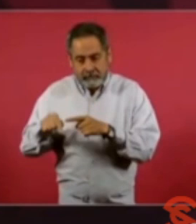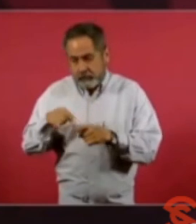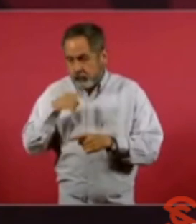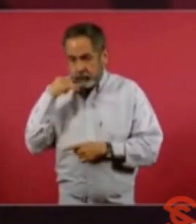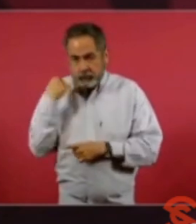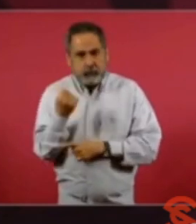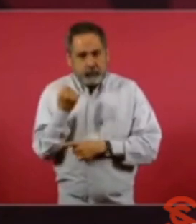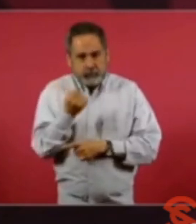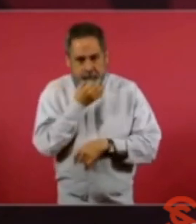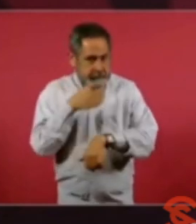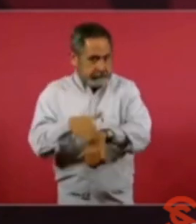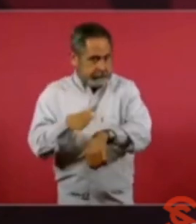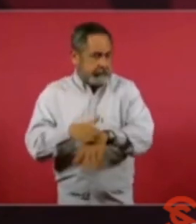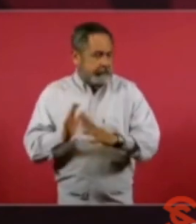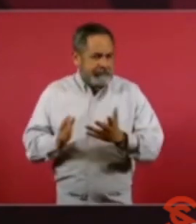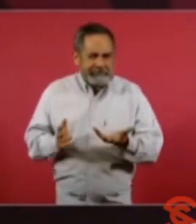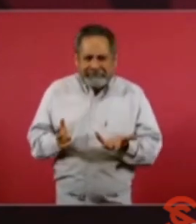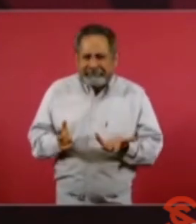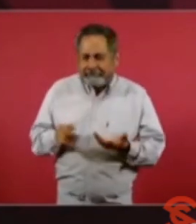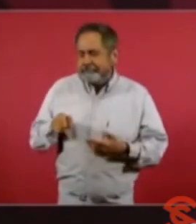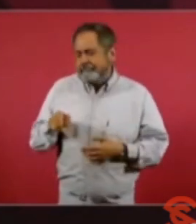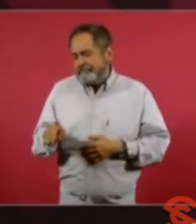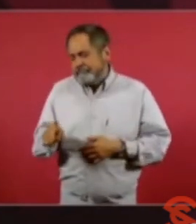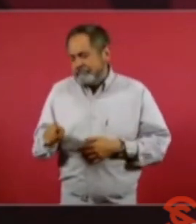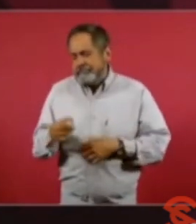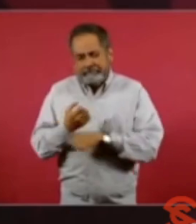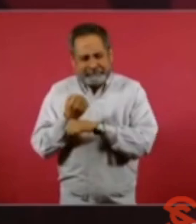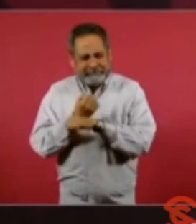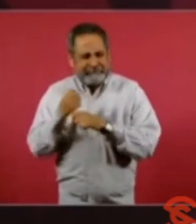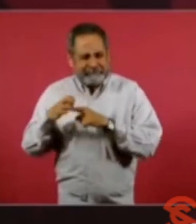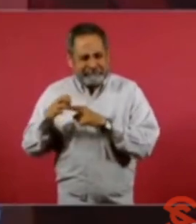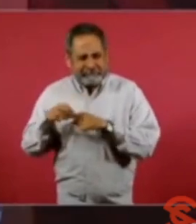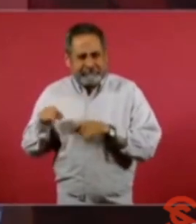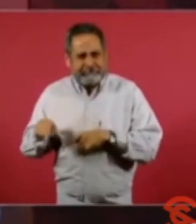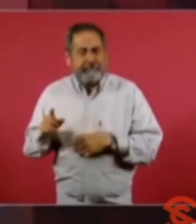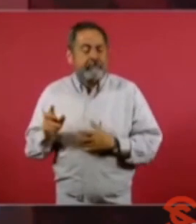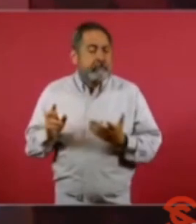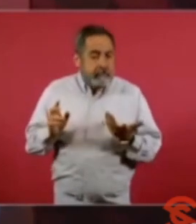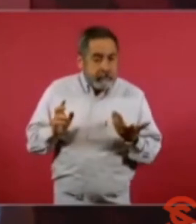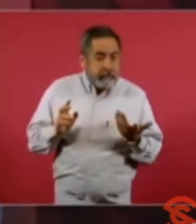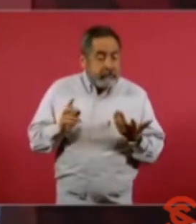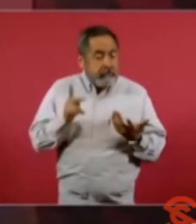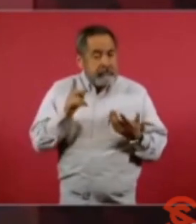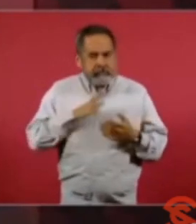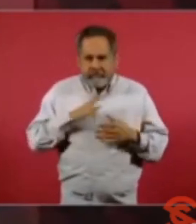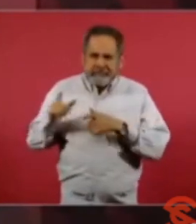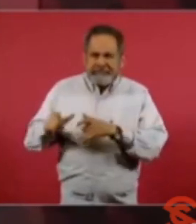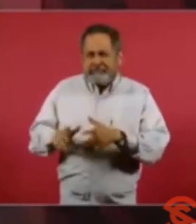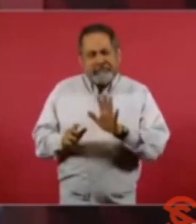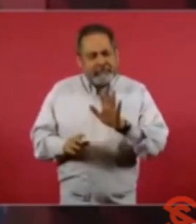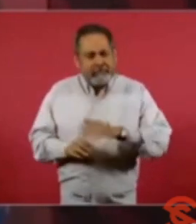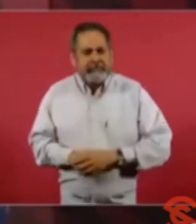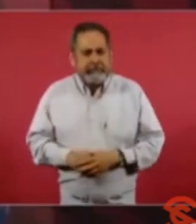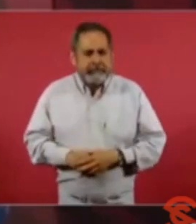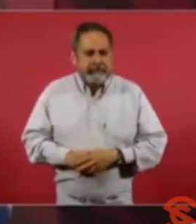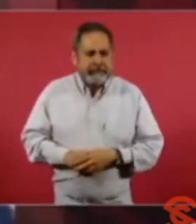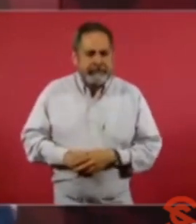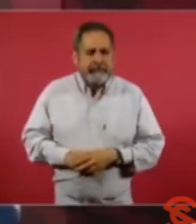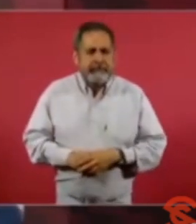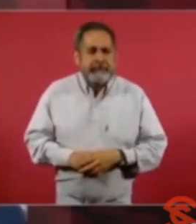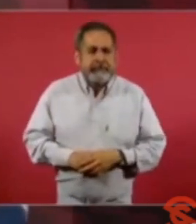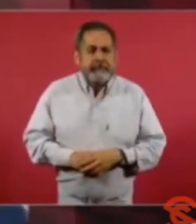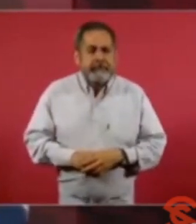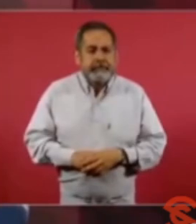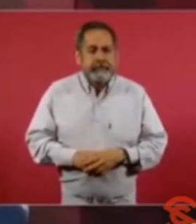habanero es habanero pero hasta eso y fue muy buena pues